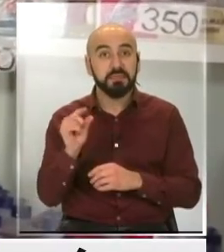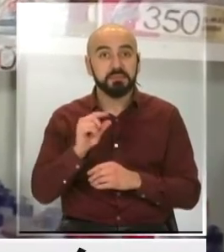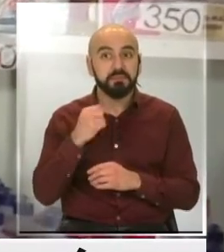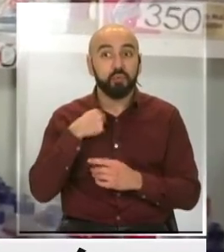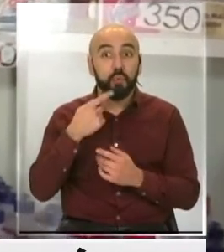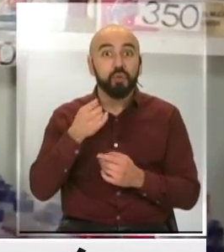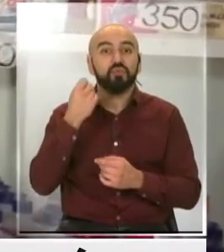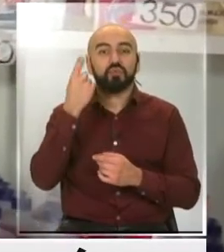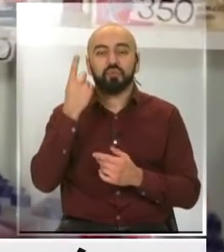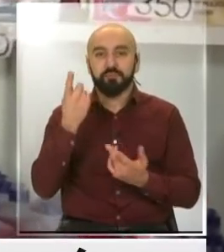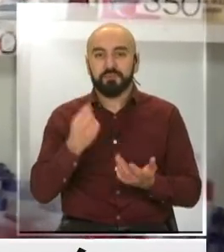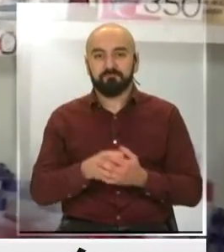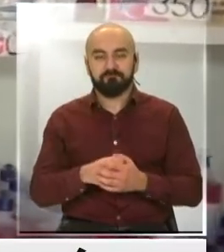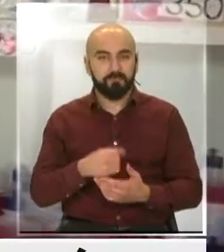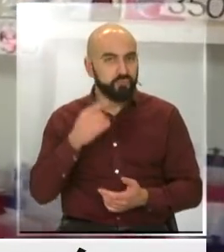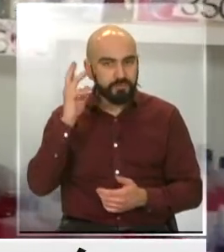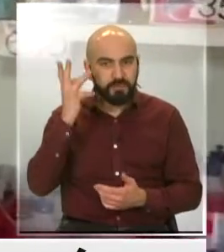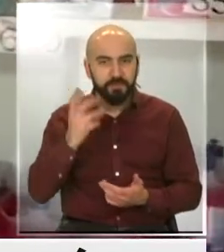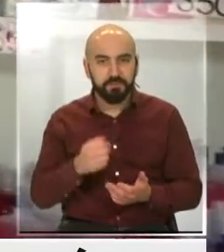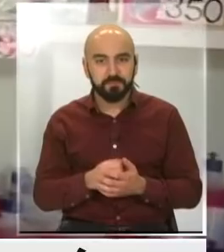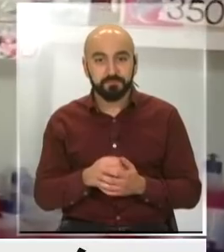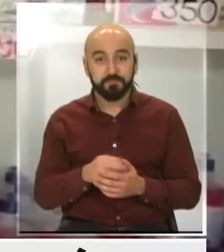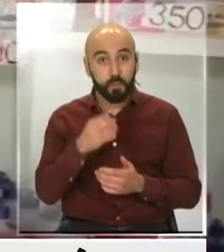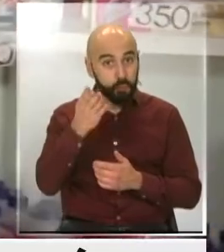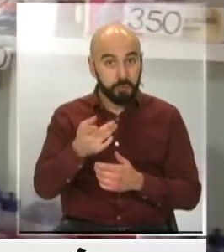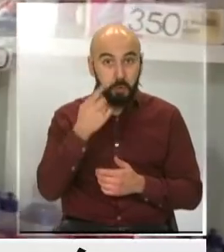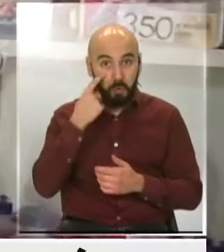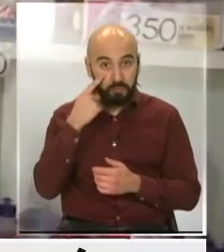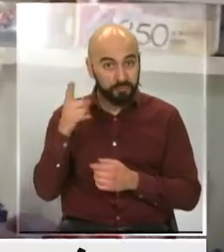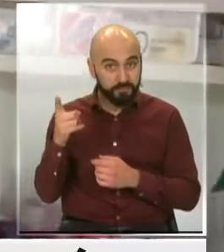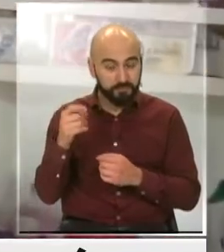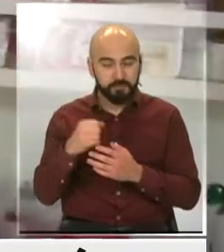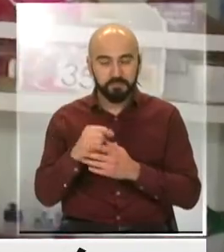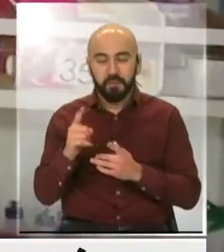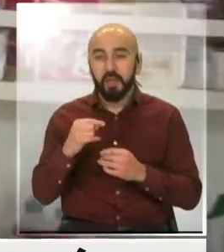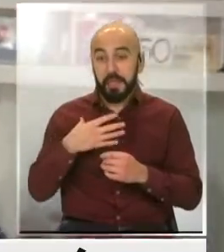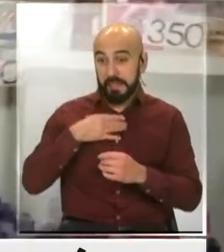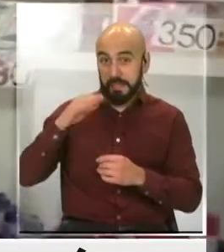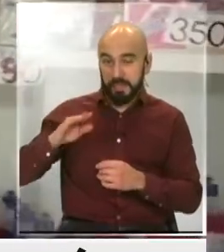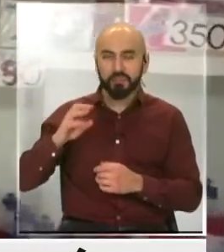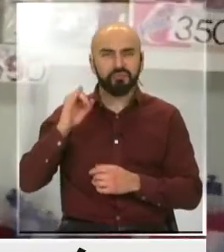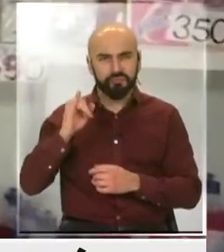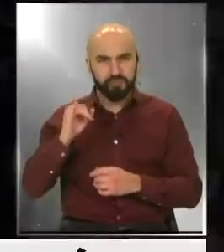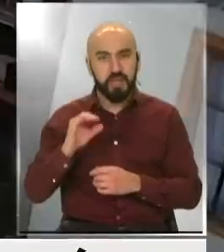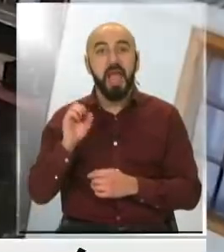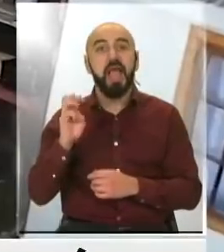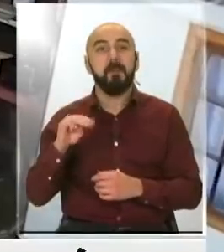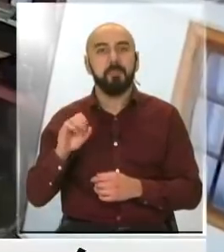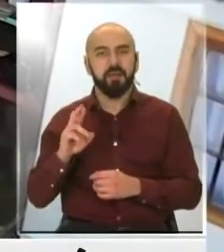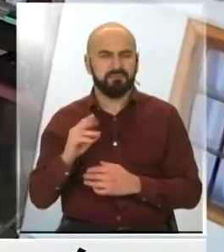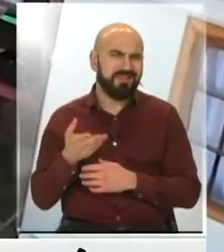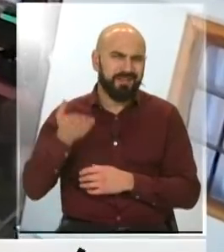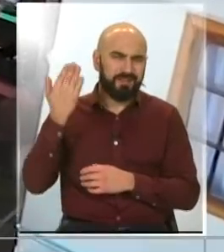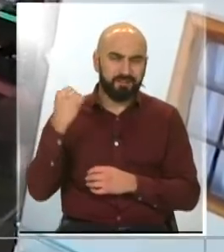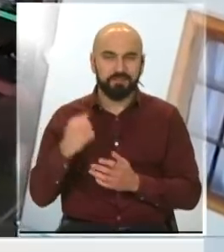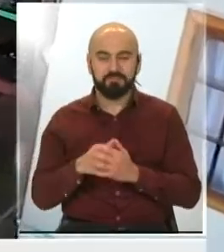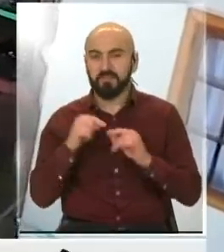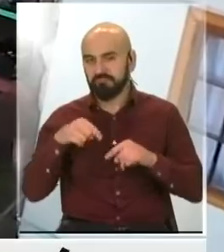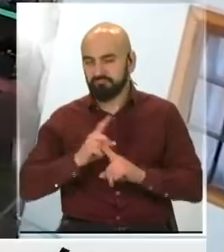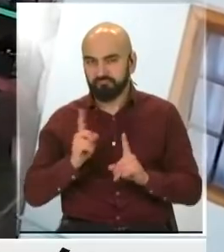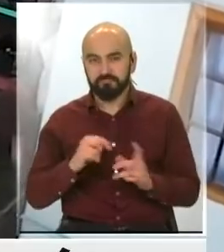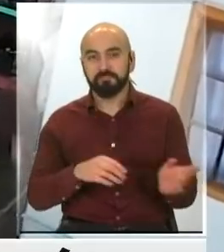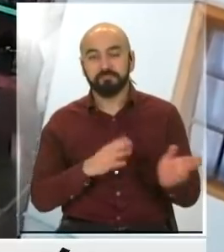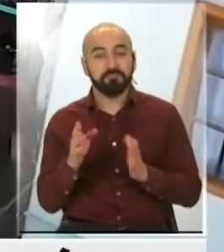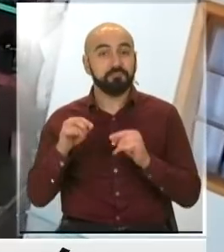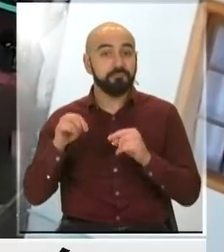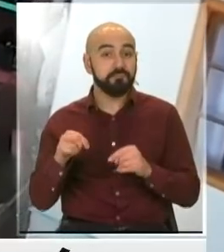dar cuenta. Usted tampoco las conocía, ella. A la hija de la Ámbar había venido, pero antes. Según la Fiscalía,